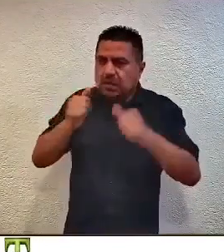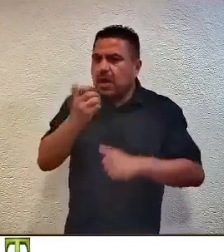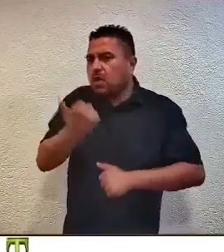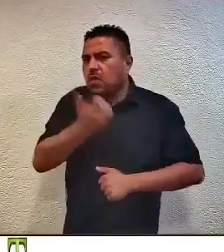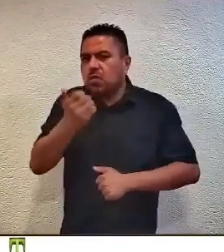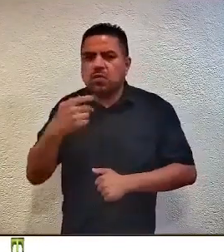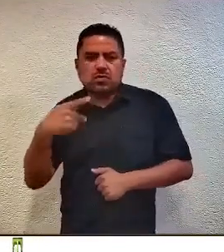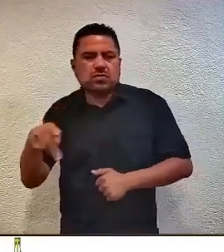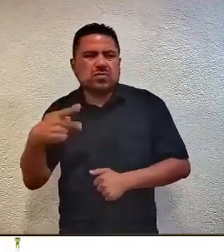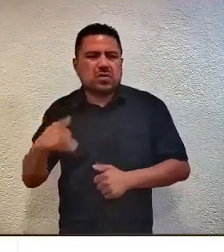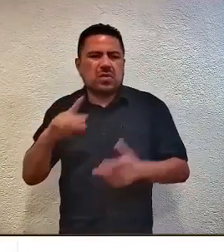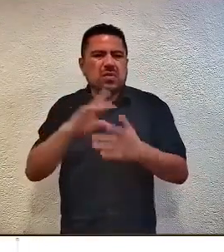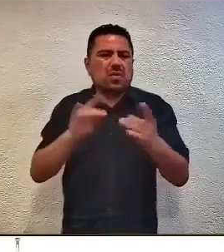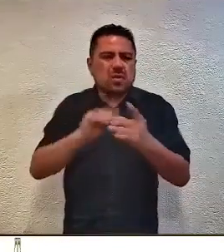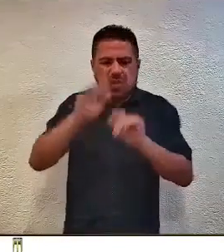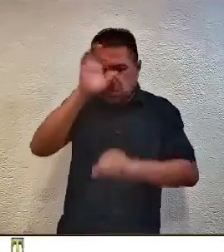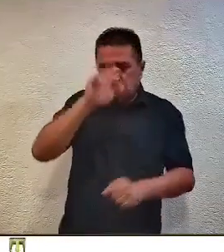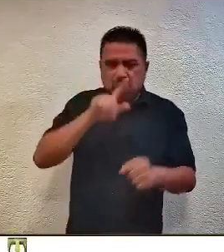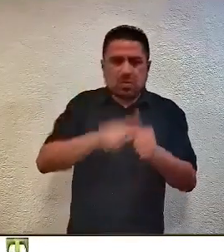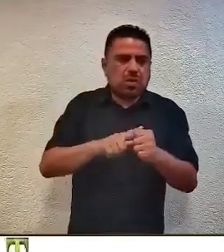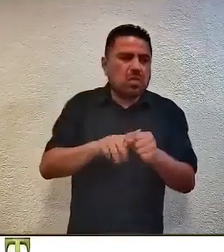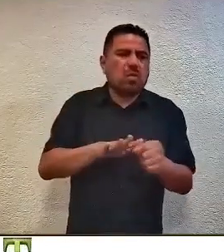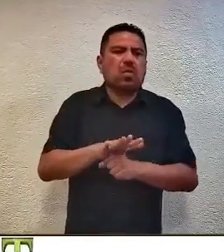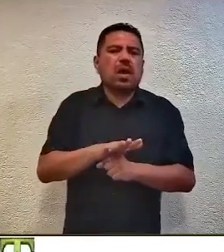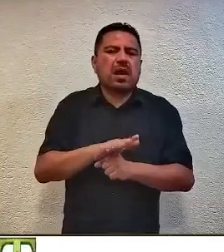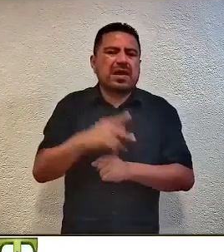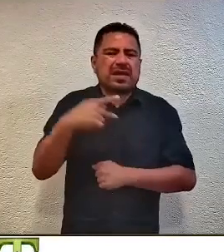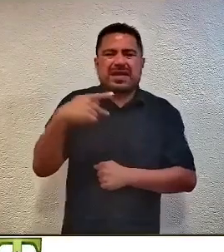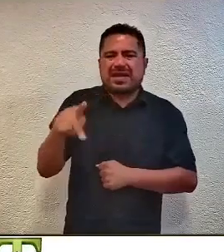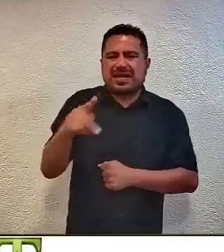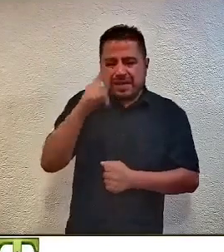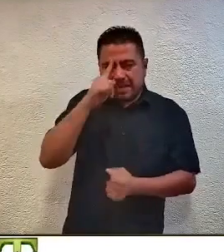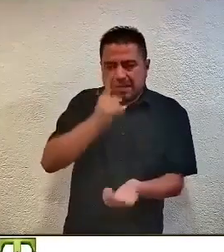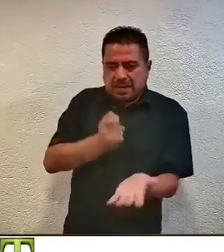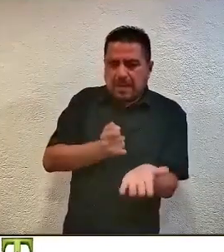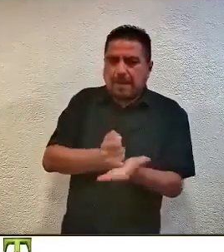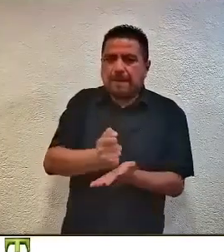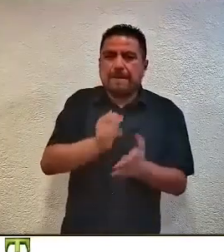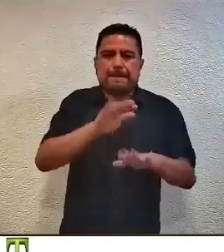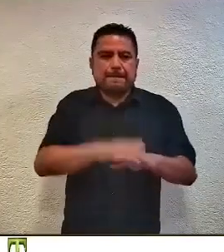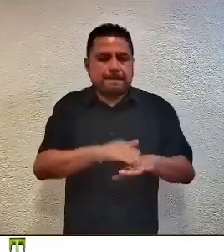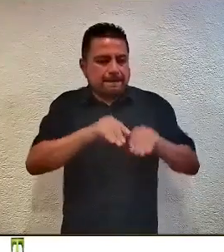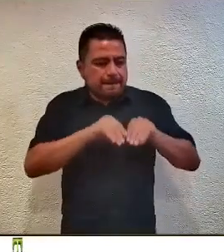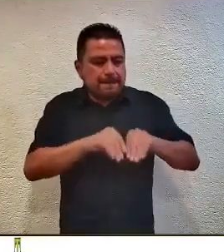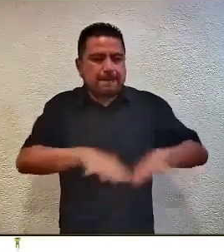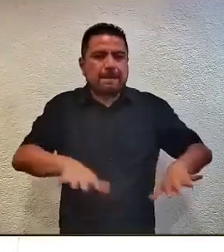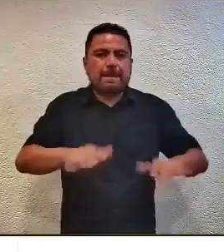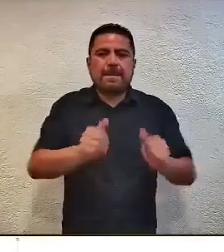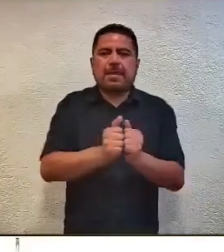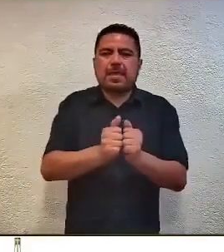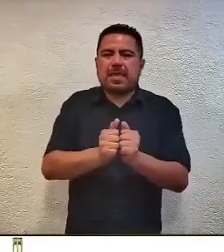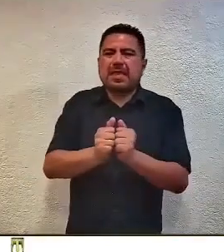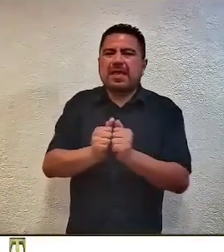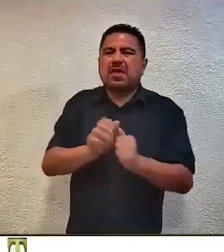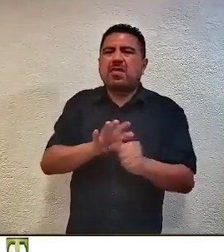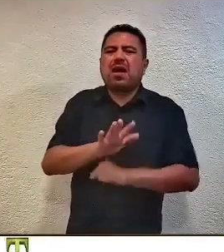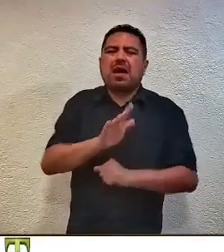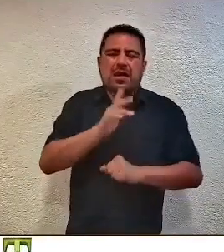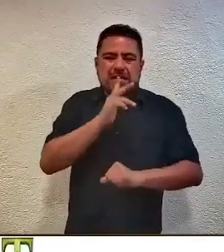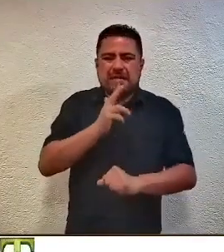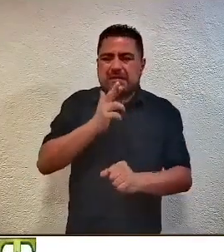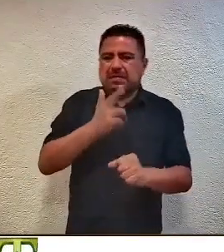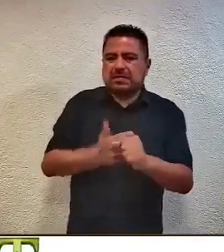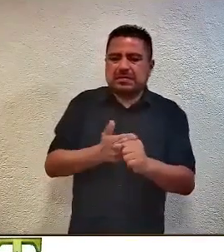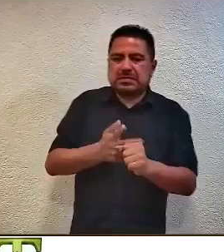y especificaciones culturales de dichos entes para determinar la publicación eficaz del acto o